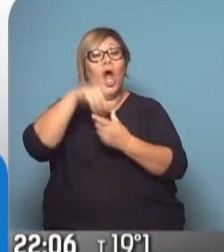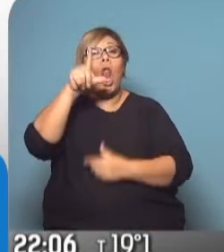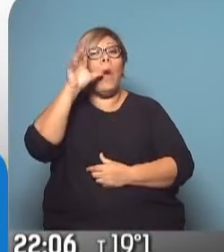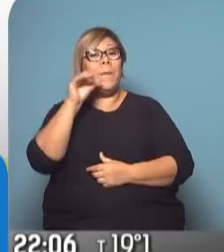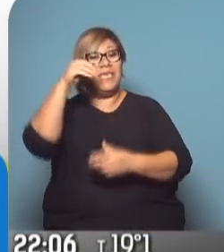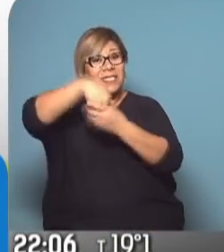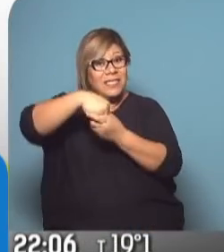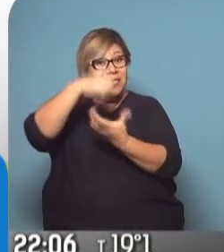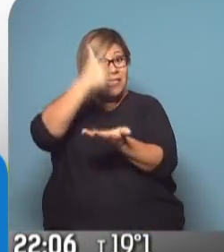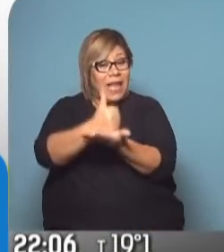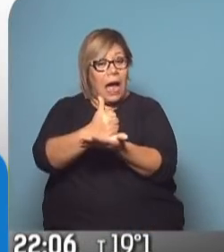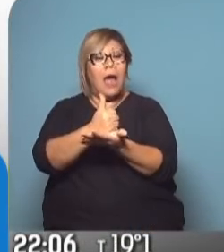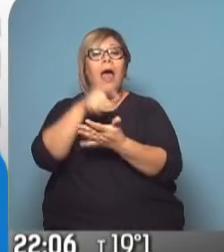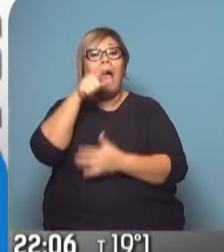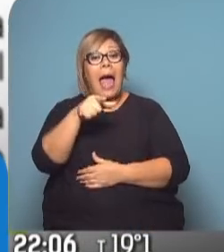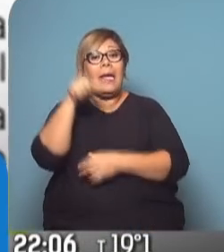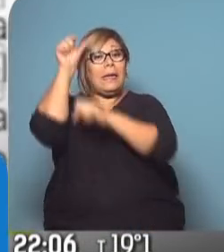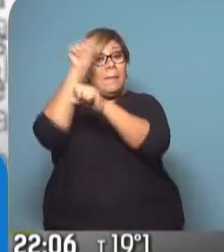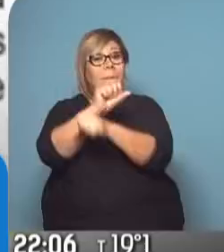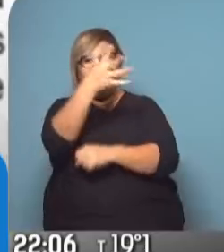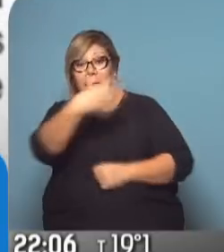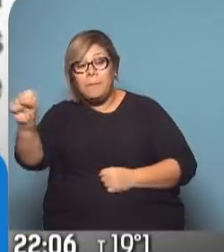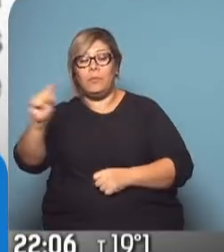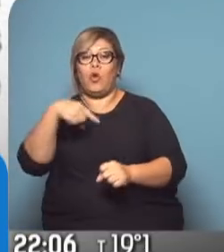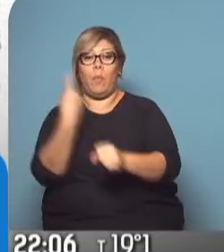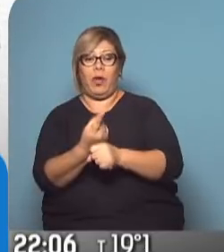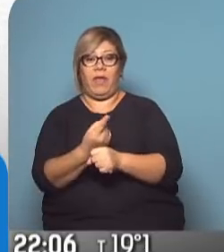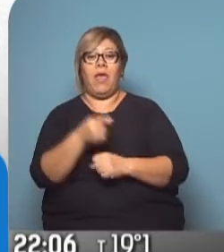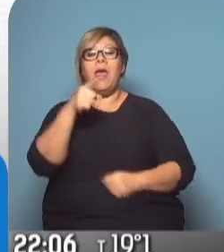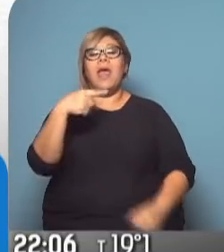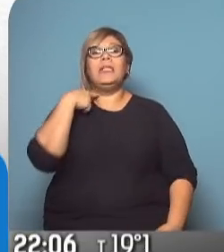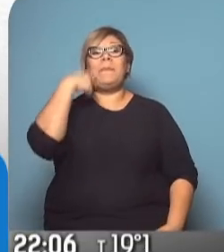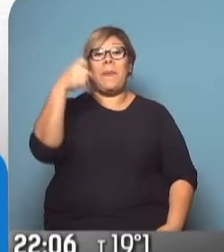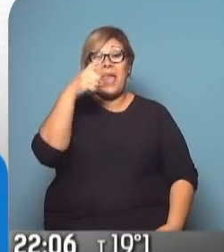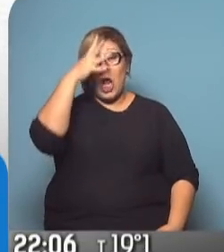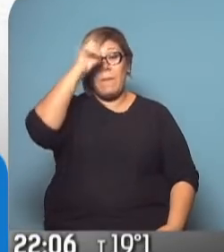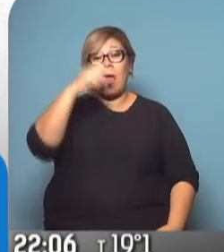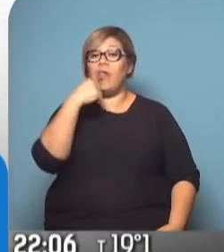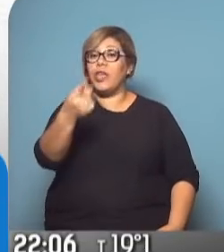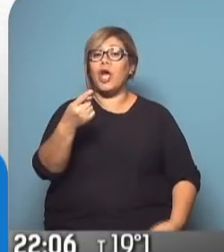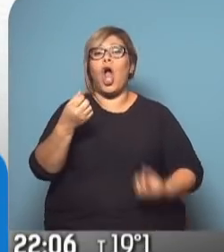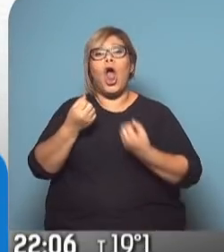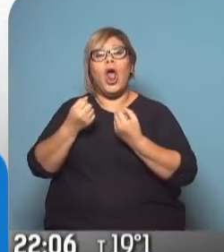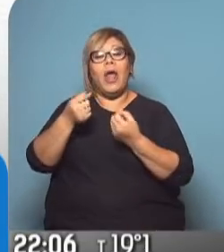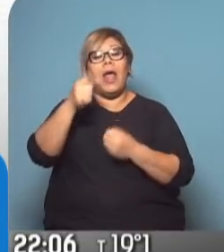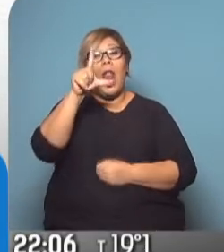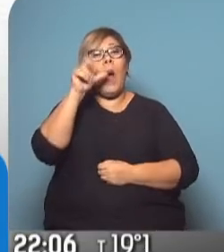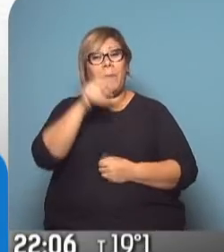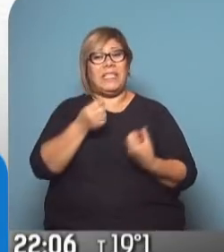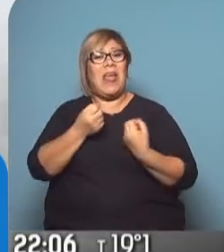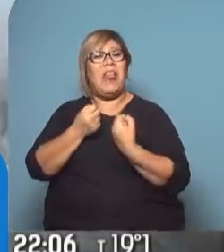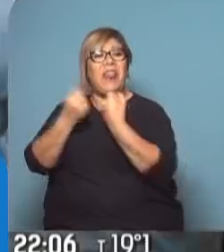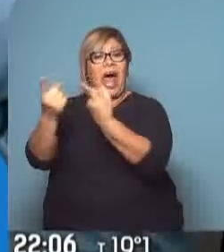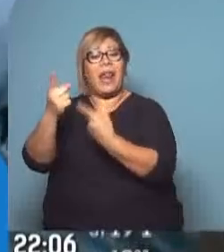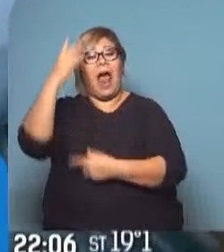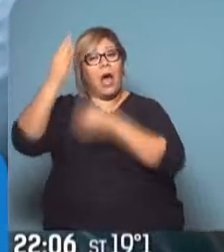gobierno español, a través de un comunicado, anunció que no entregará al dirigente opositor a la justicia venezolana y le permitió salir a hablar